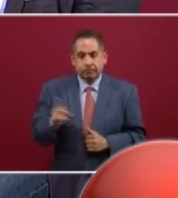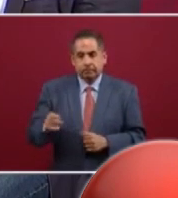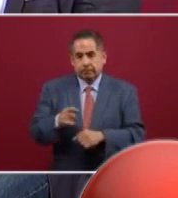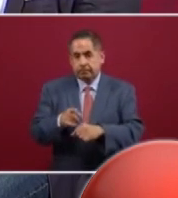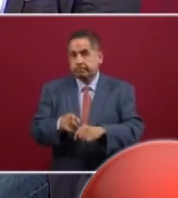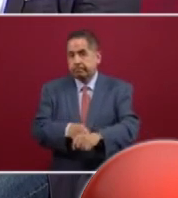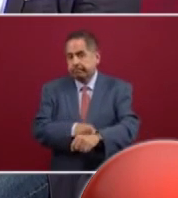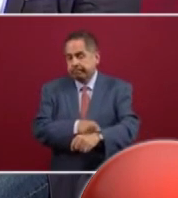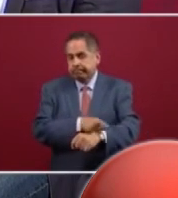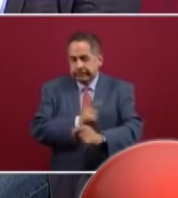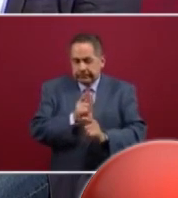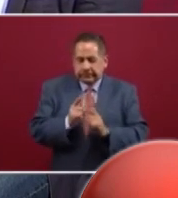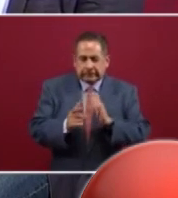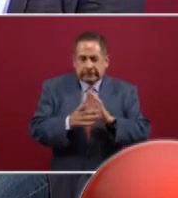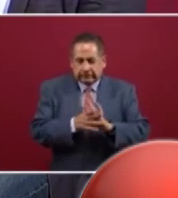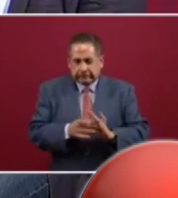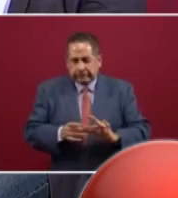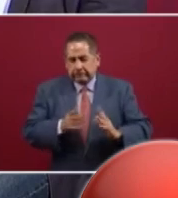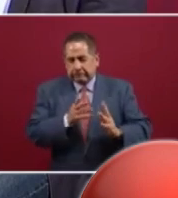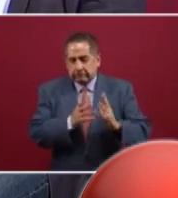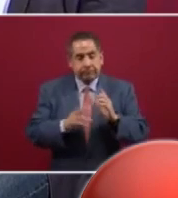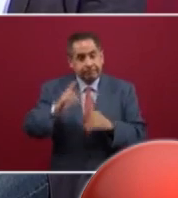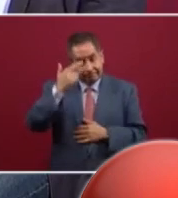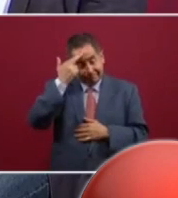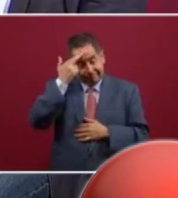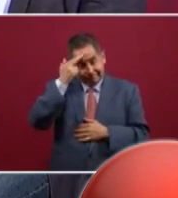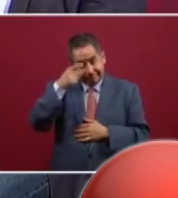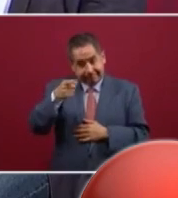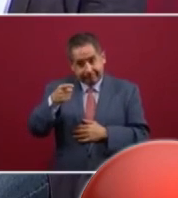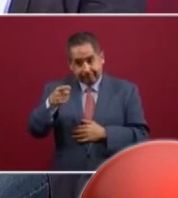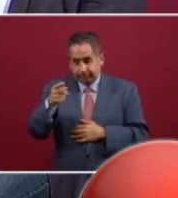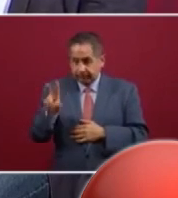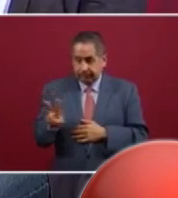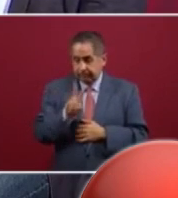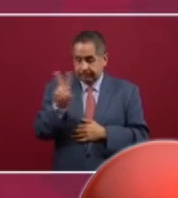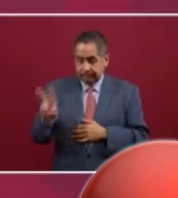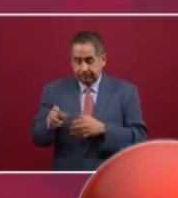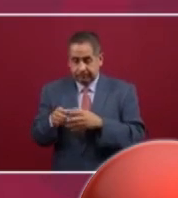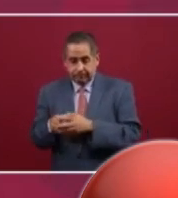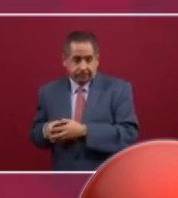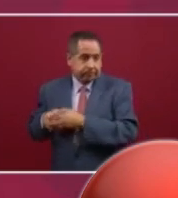dilatado. Acuérdense ustedes que se fueron un viernes